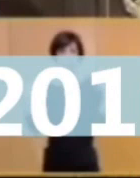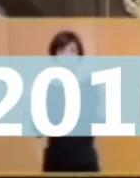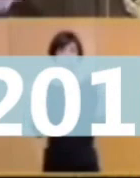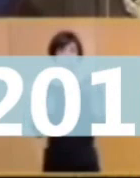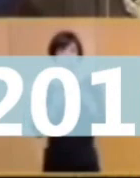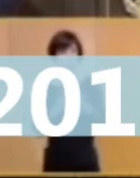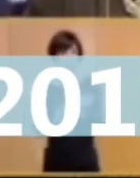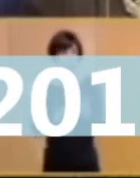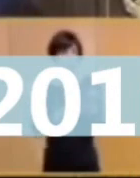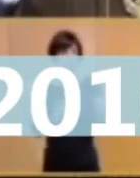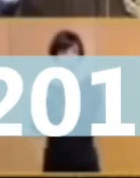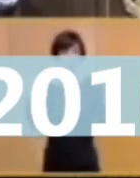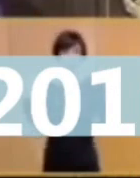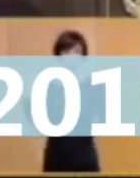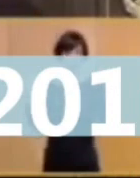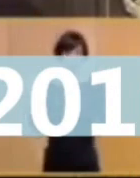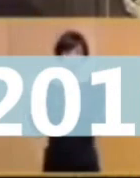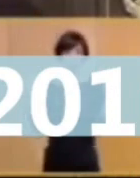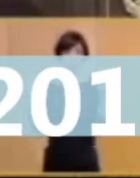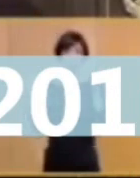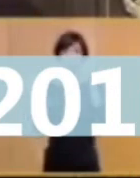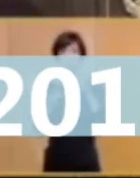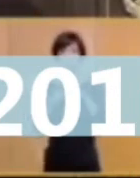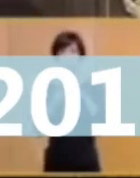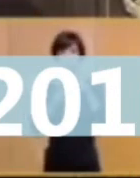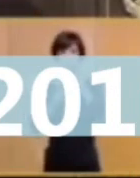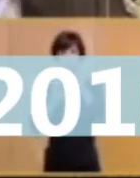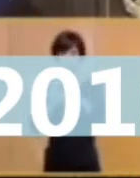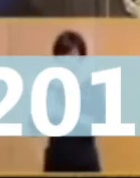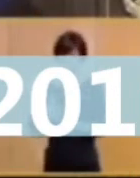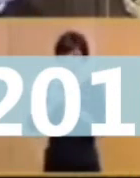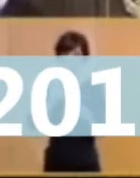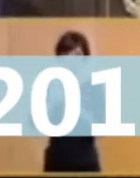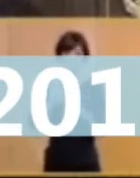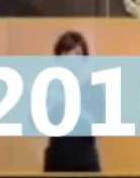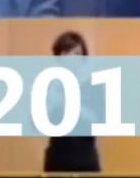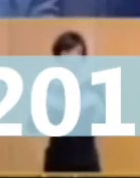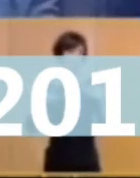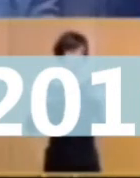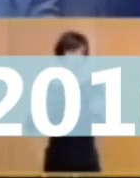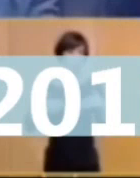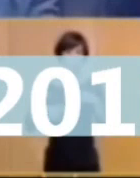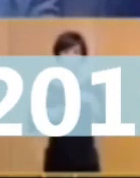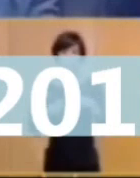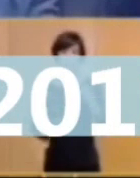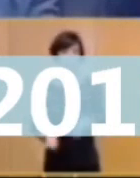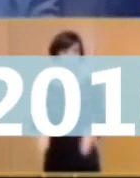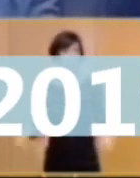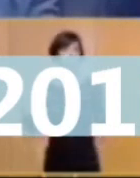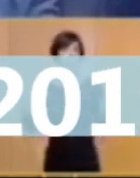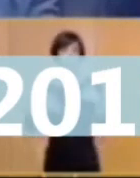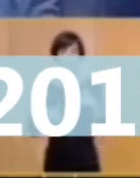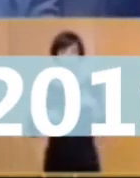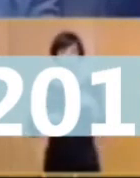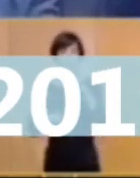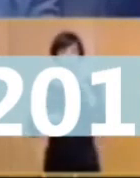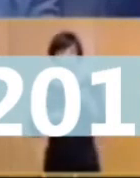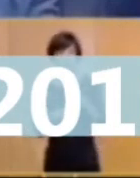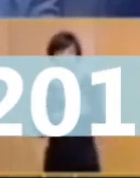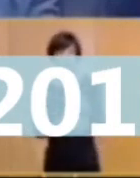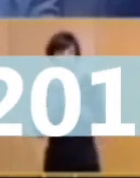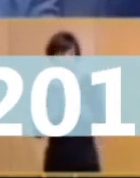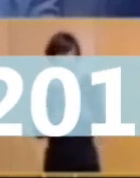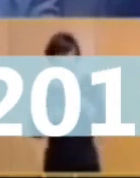es el responsable de traernos aquí estas medidas improvisadas e injustas consecuencia de sus errores de sus